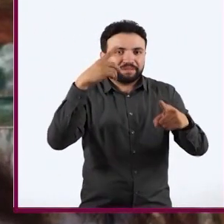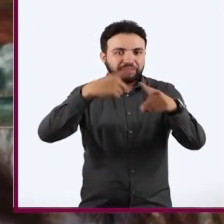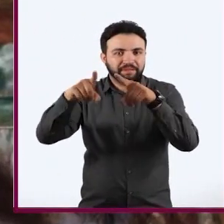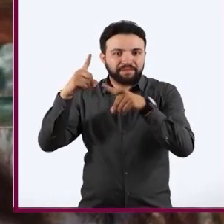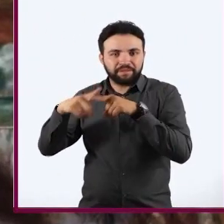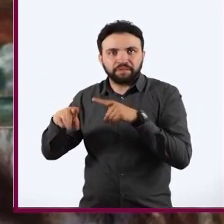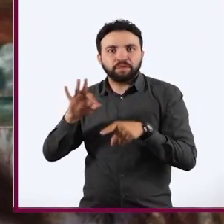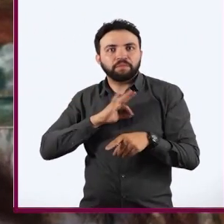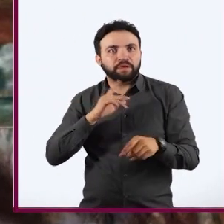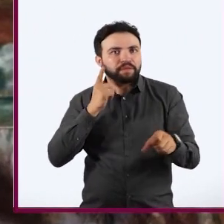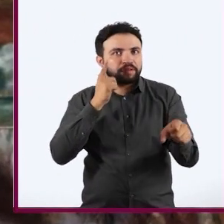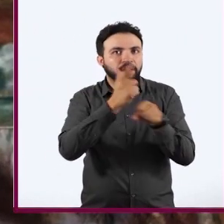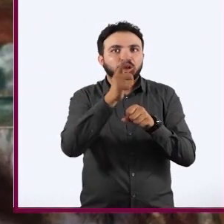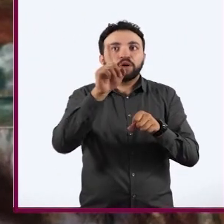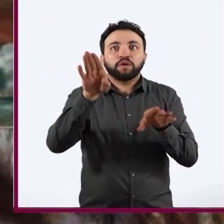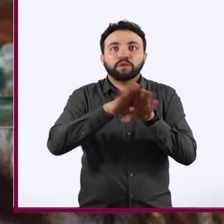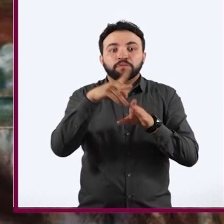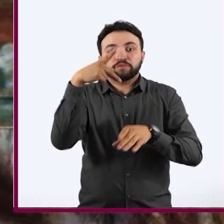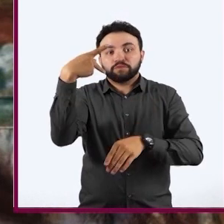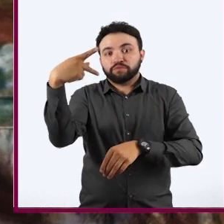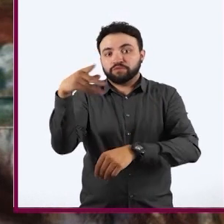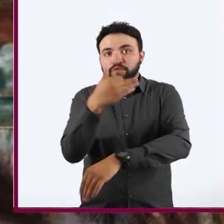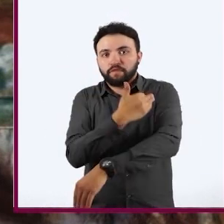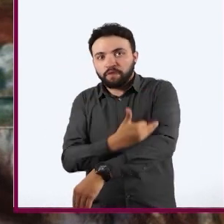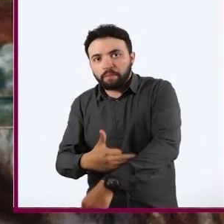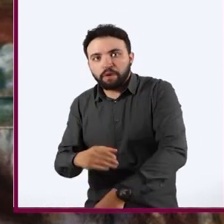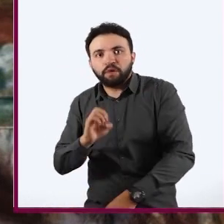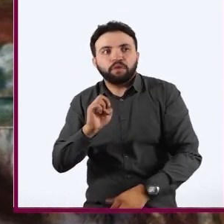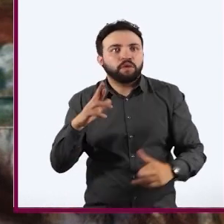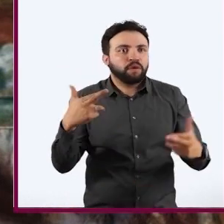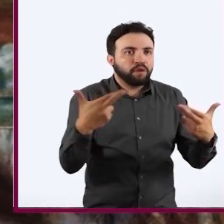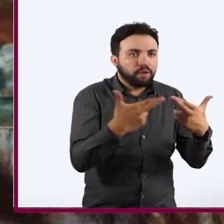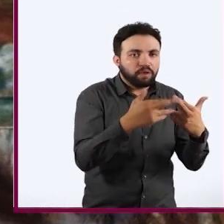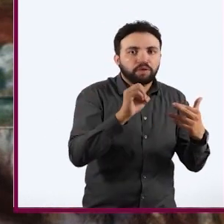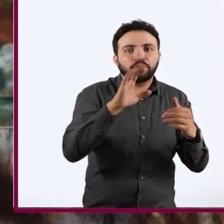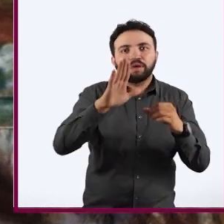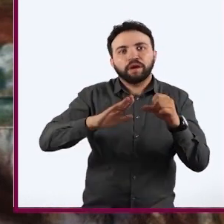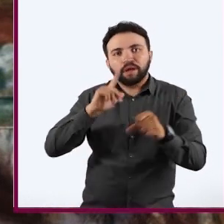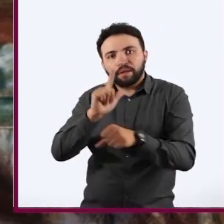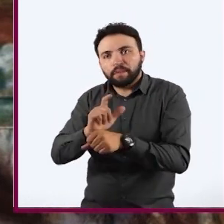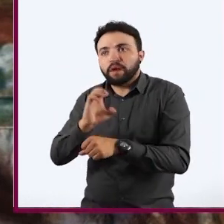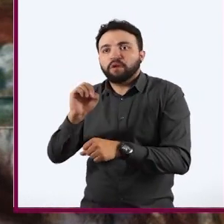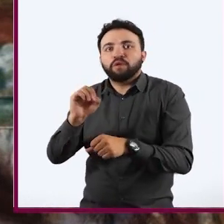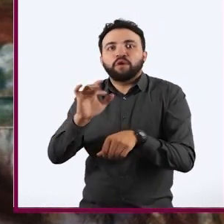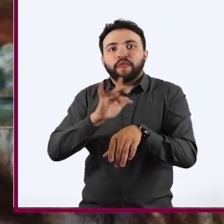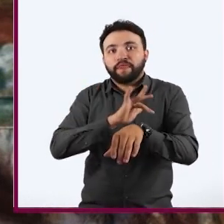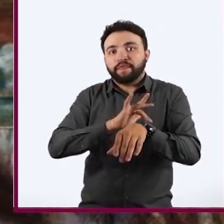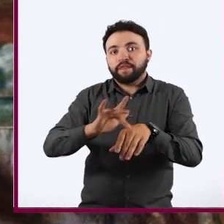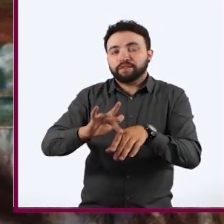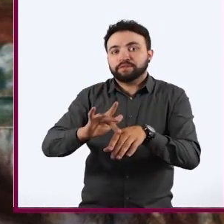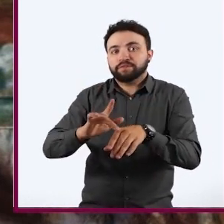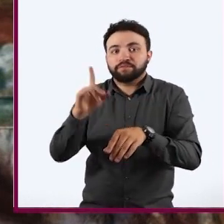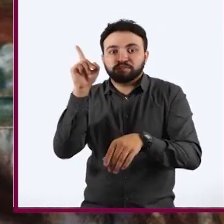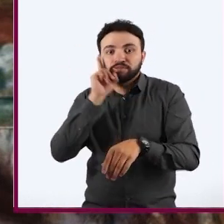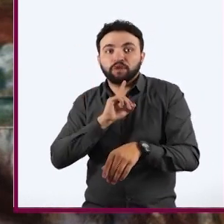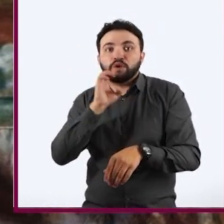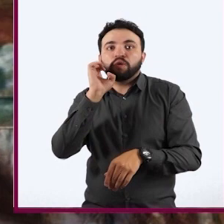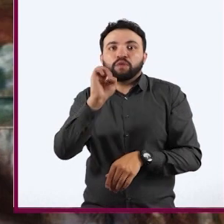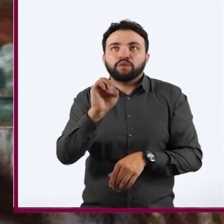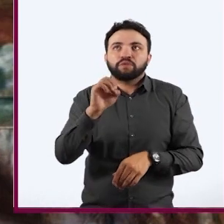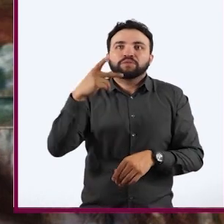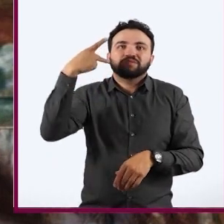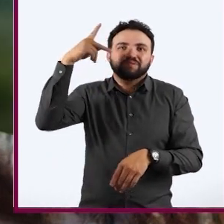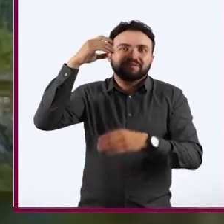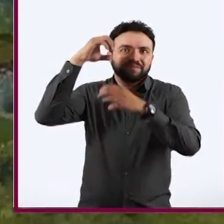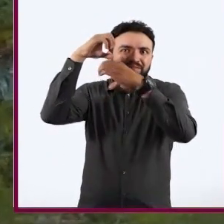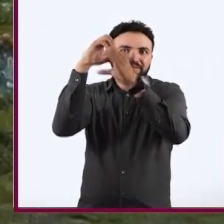los temas se vuelven muy diversos. Podemos encontrar tanto a su familia como íconos religiosos, animales, desnudos femeninos y